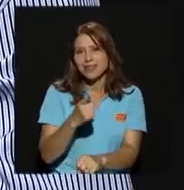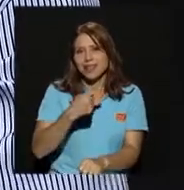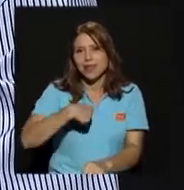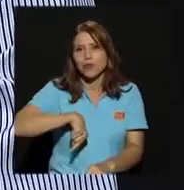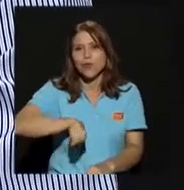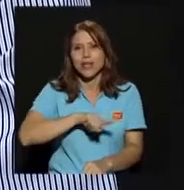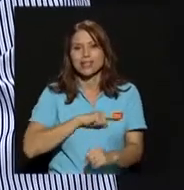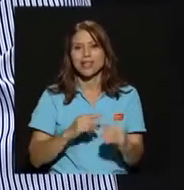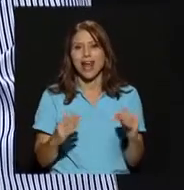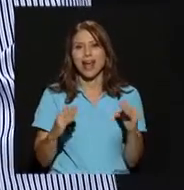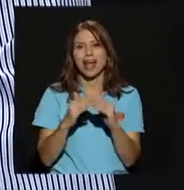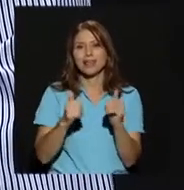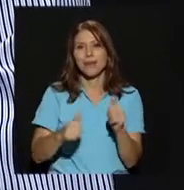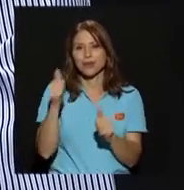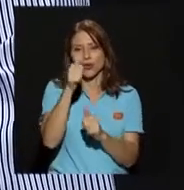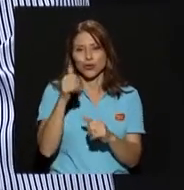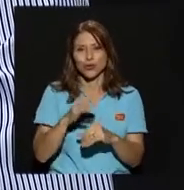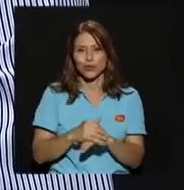nuestra casa mayor, ¿verdad?